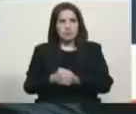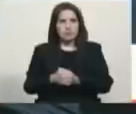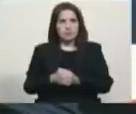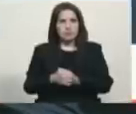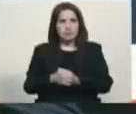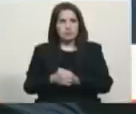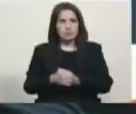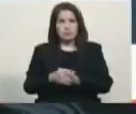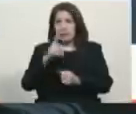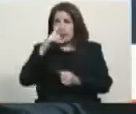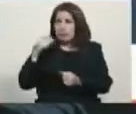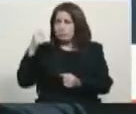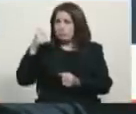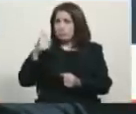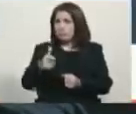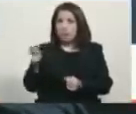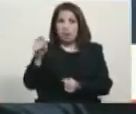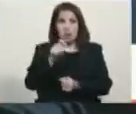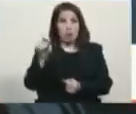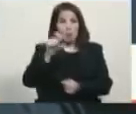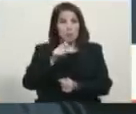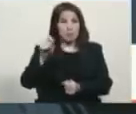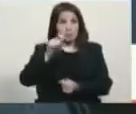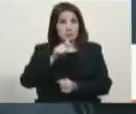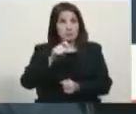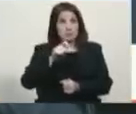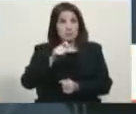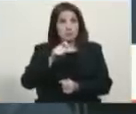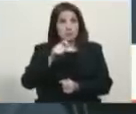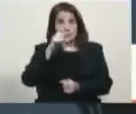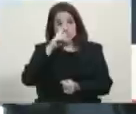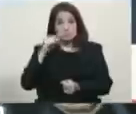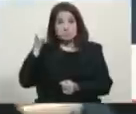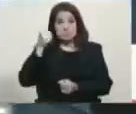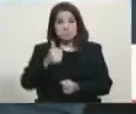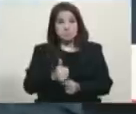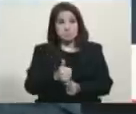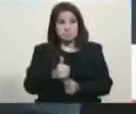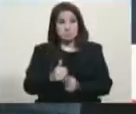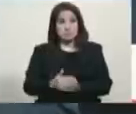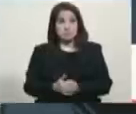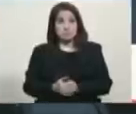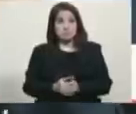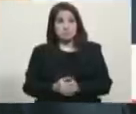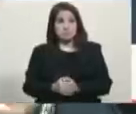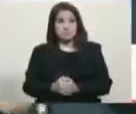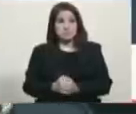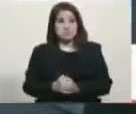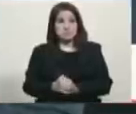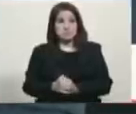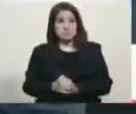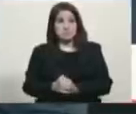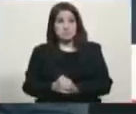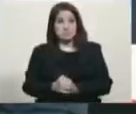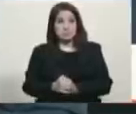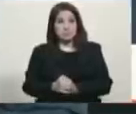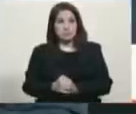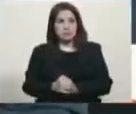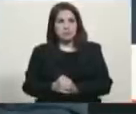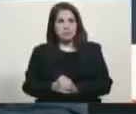Pasarán los meses y los años y seguro que nadie recordará a quienes hoy nos agreden.